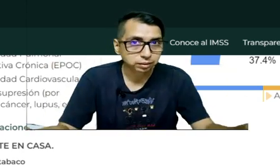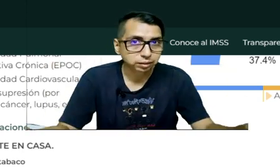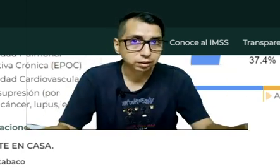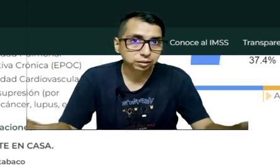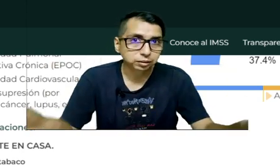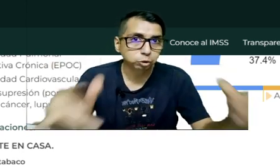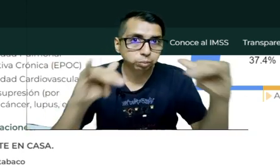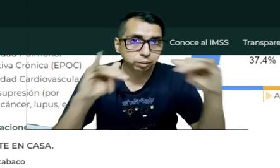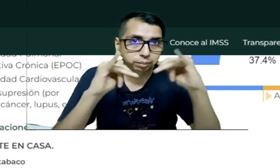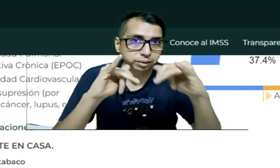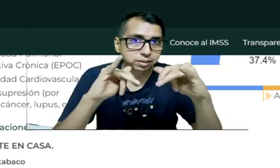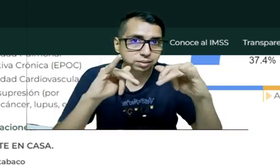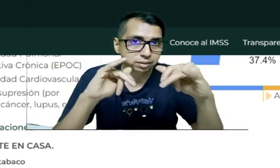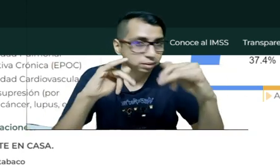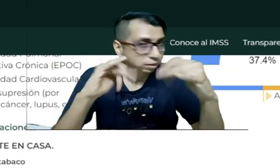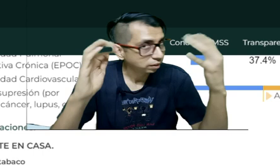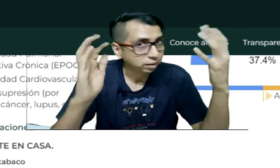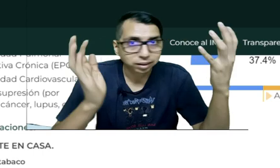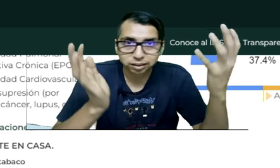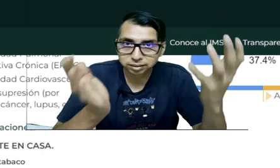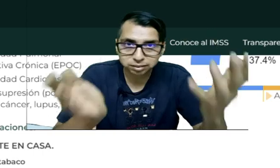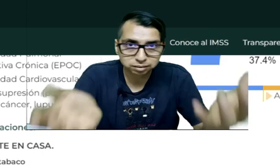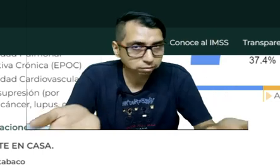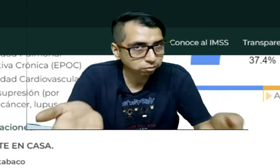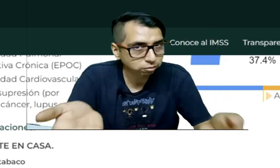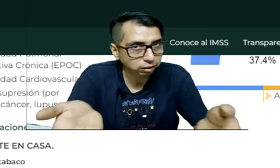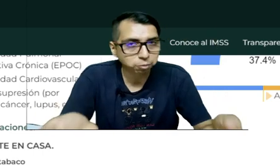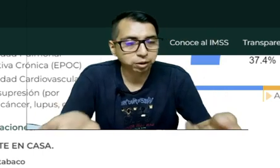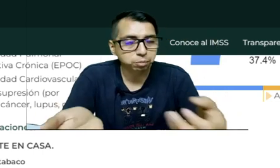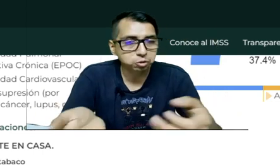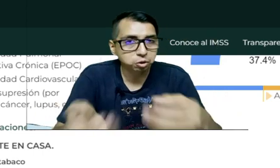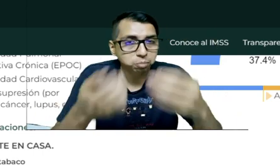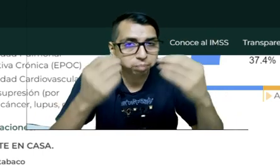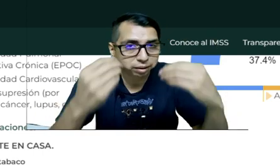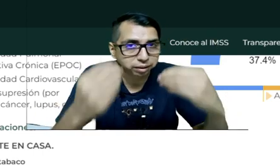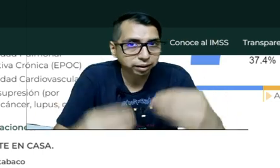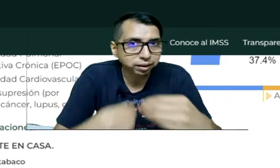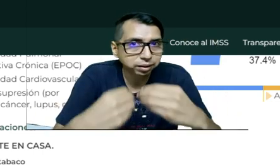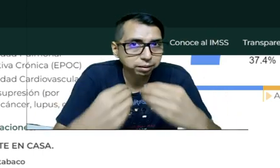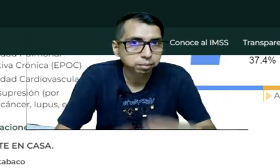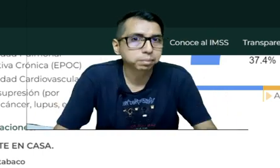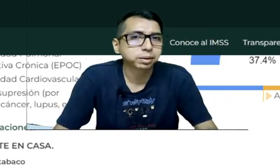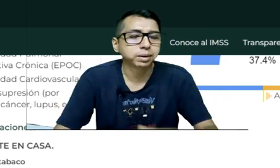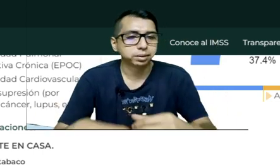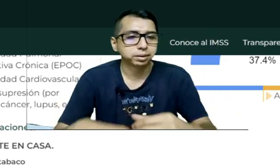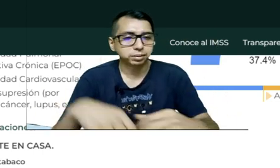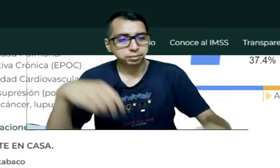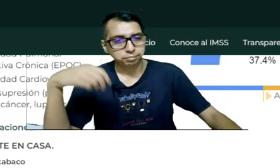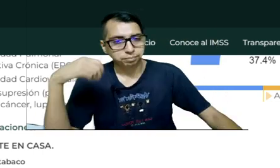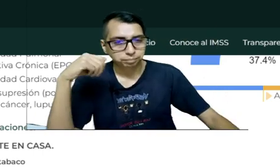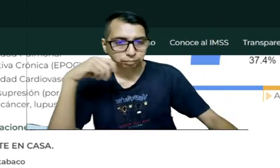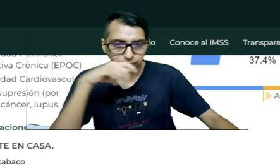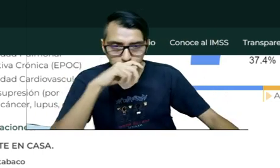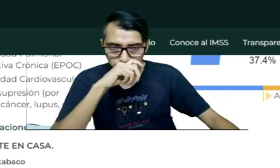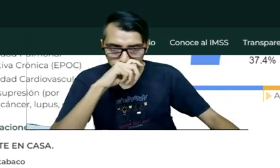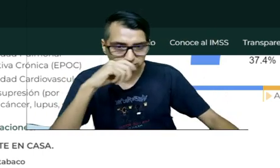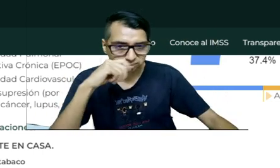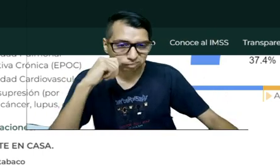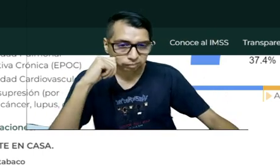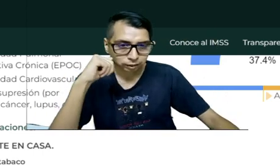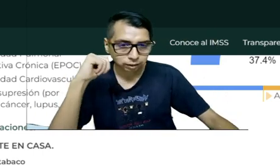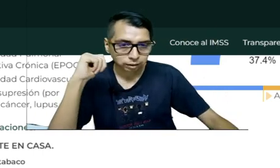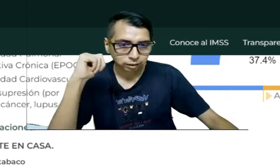si tú bebes es una buena opción para dejar de beber